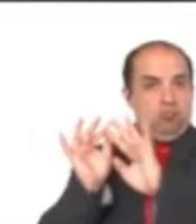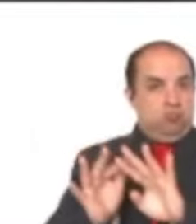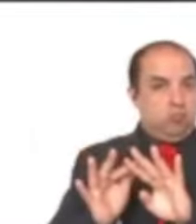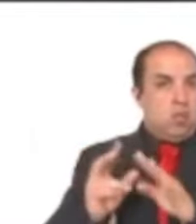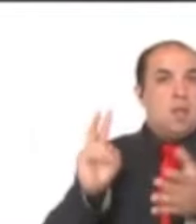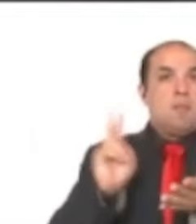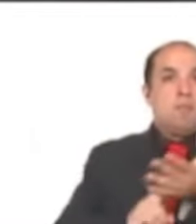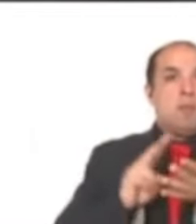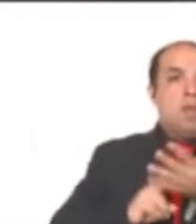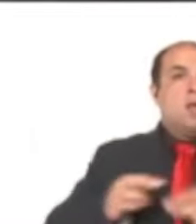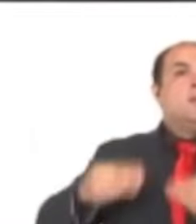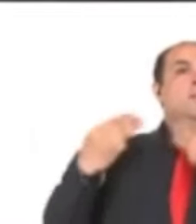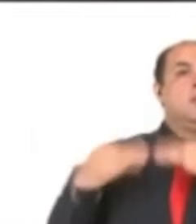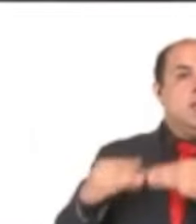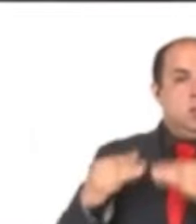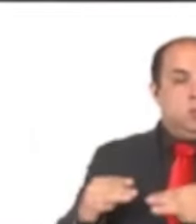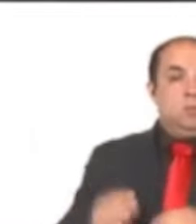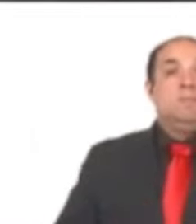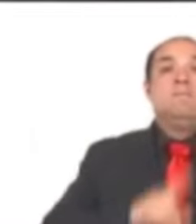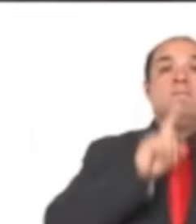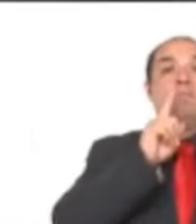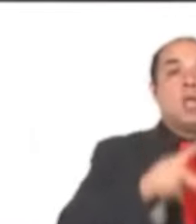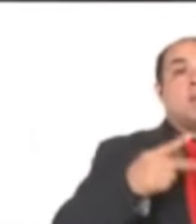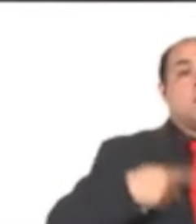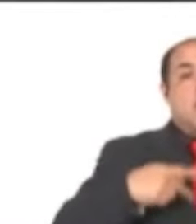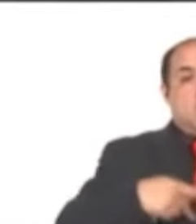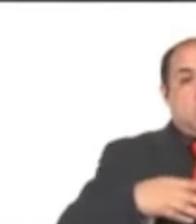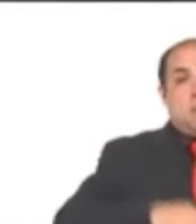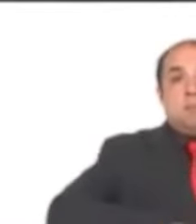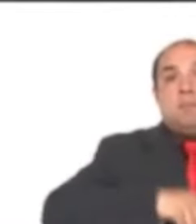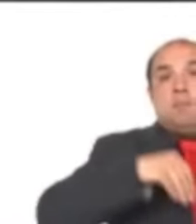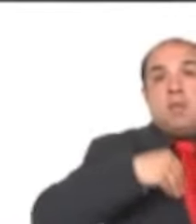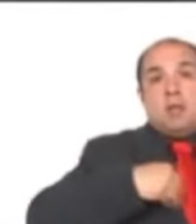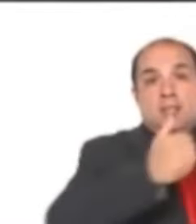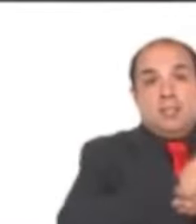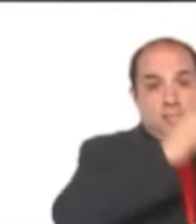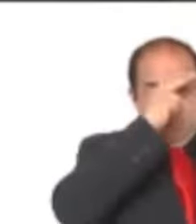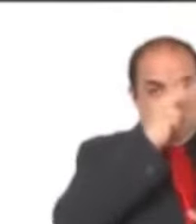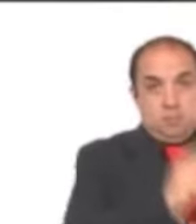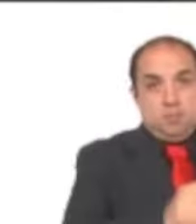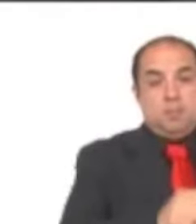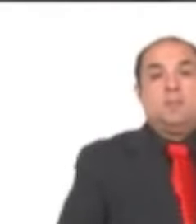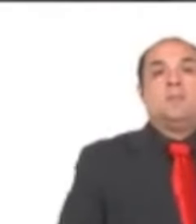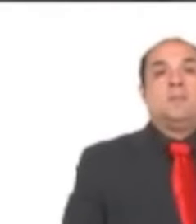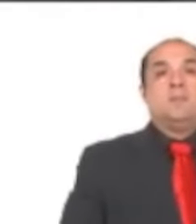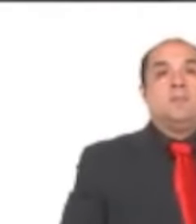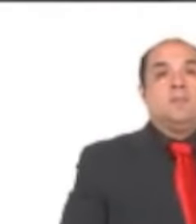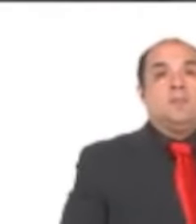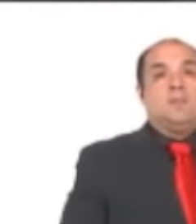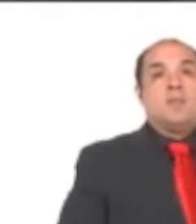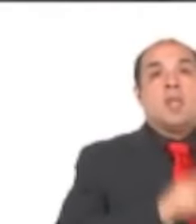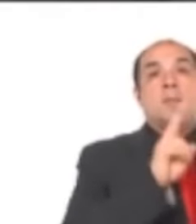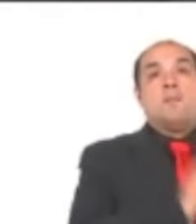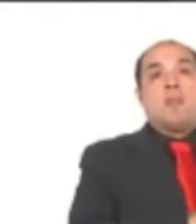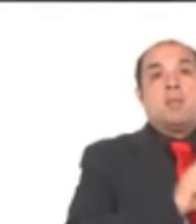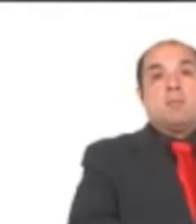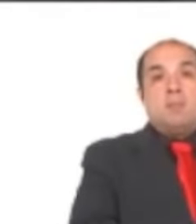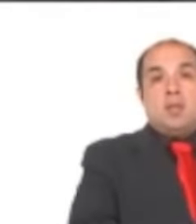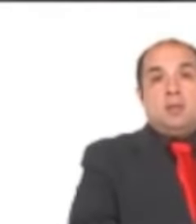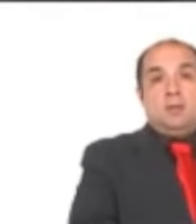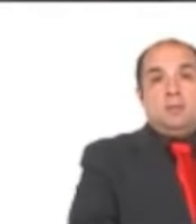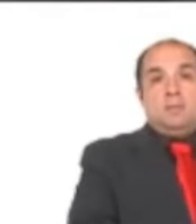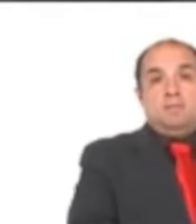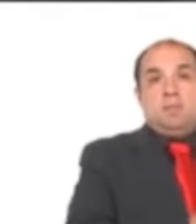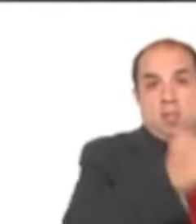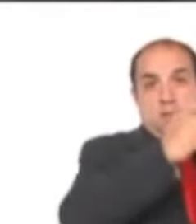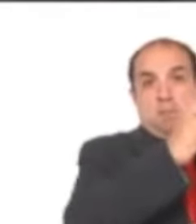haber tarifas de mercado. Pero para los habitantes de la Ciudad de México, las tarifas van a ser